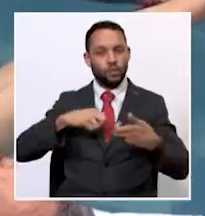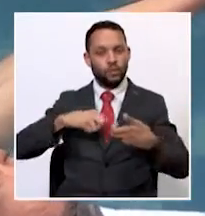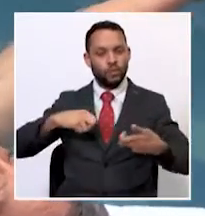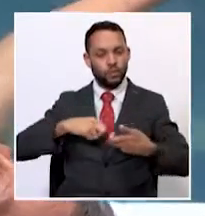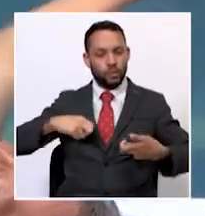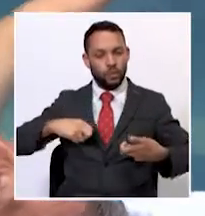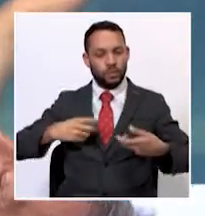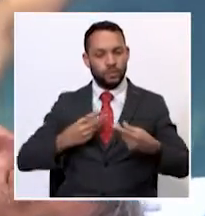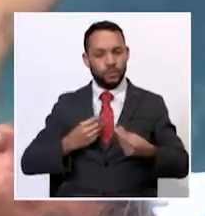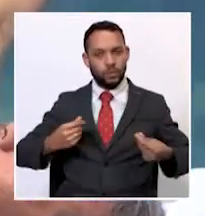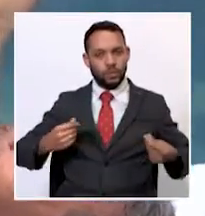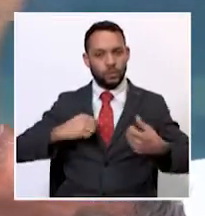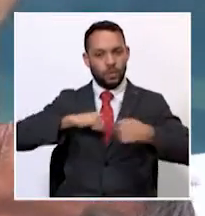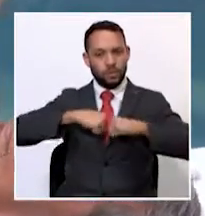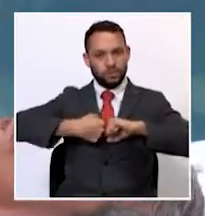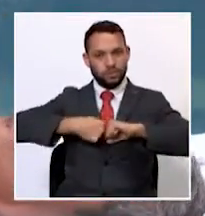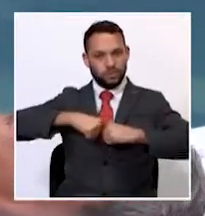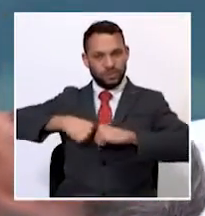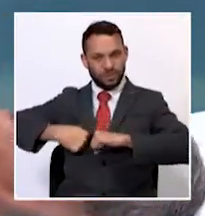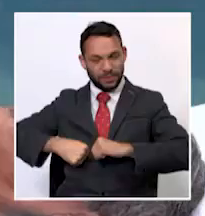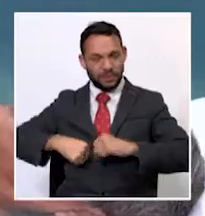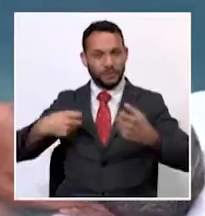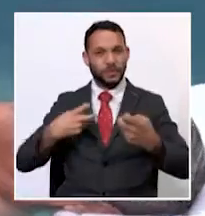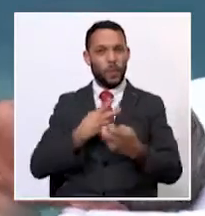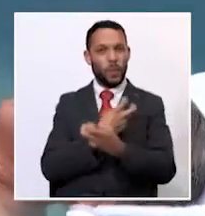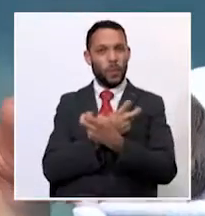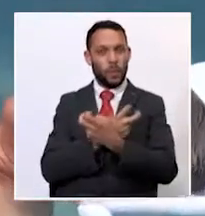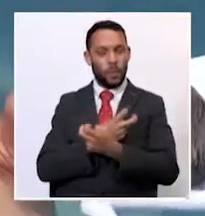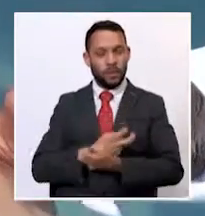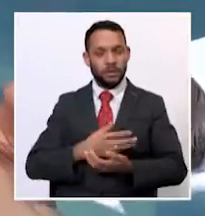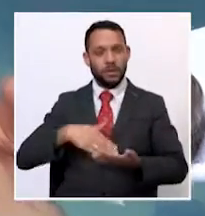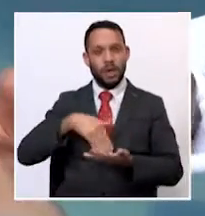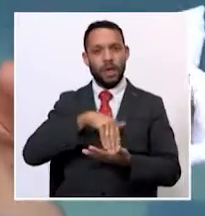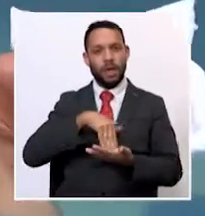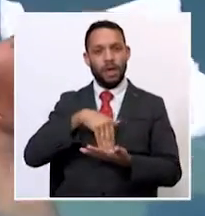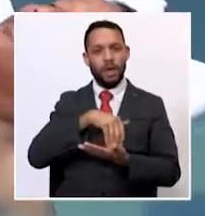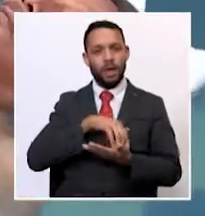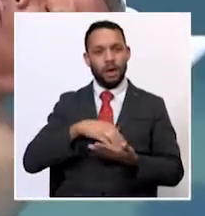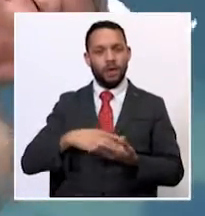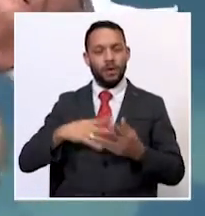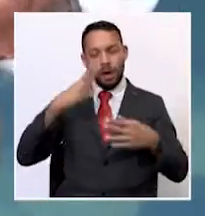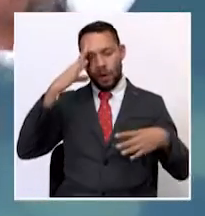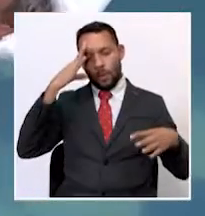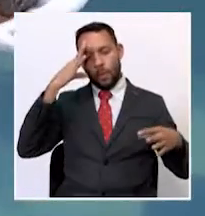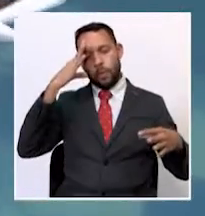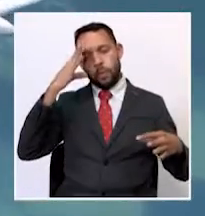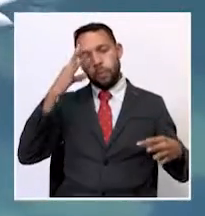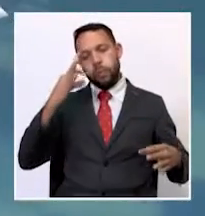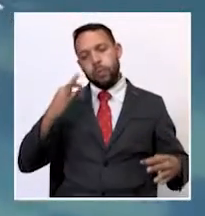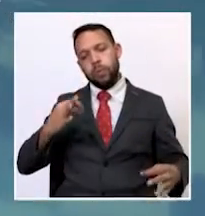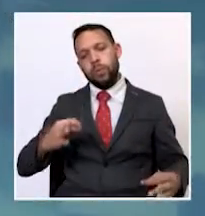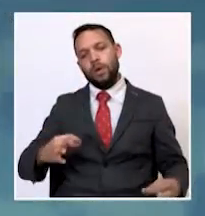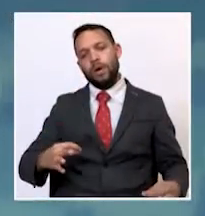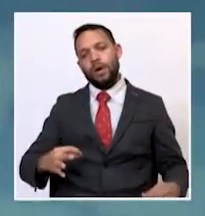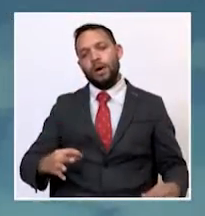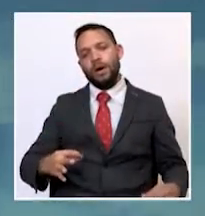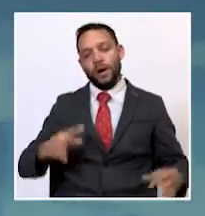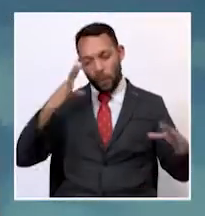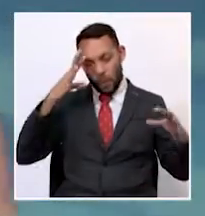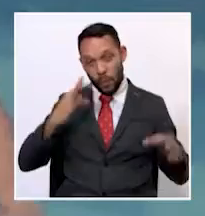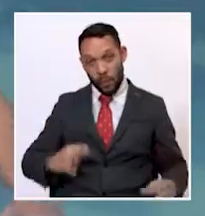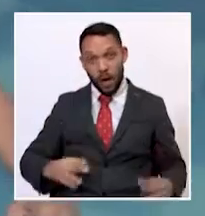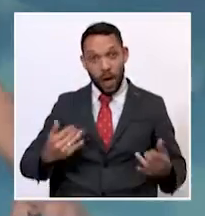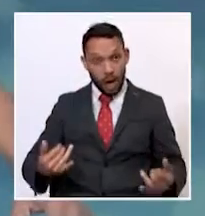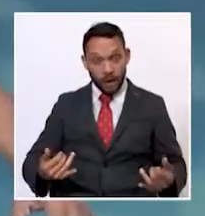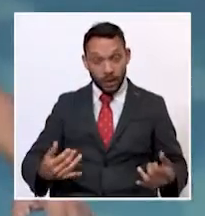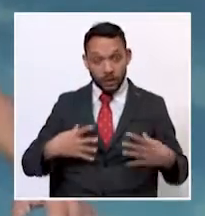articulaciones, sus tendones, sus fascias. Vean el aspecto del paciente. Esto es una cosa que, entre otras cosas, el paciente está improvisando, no lo